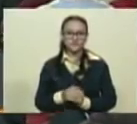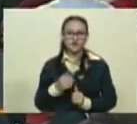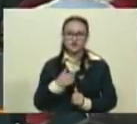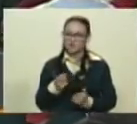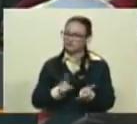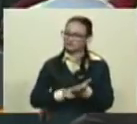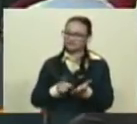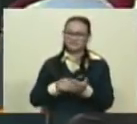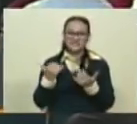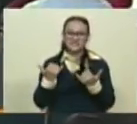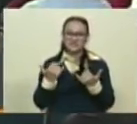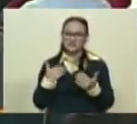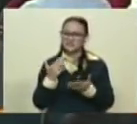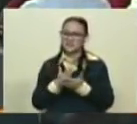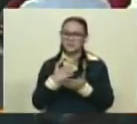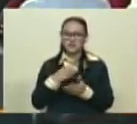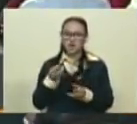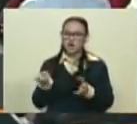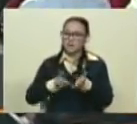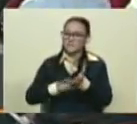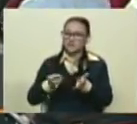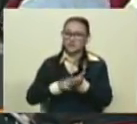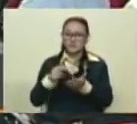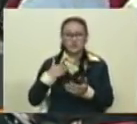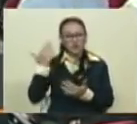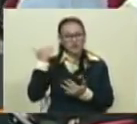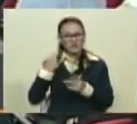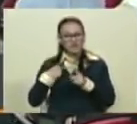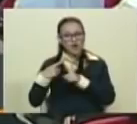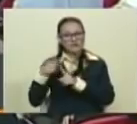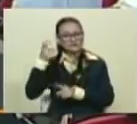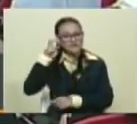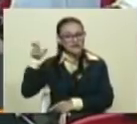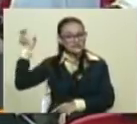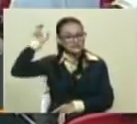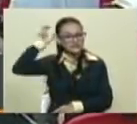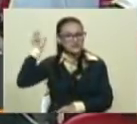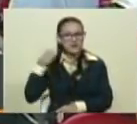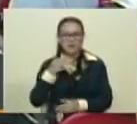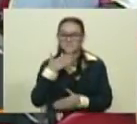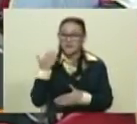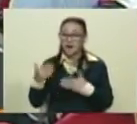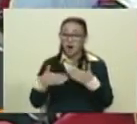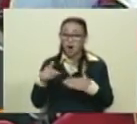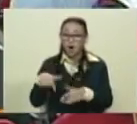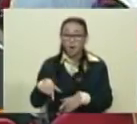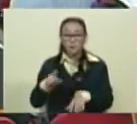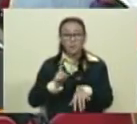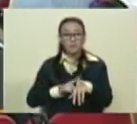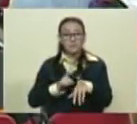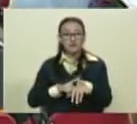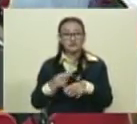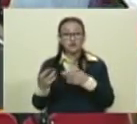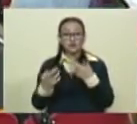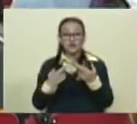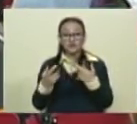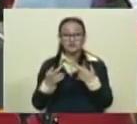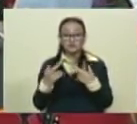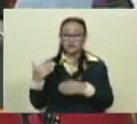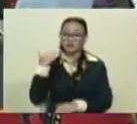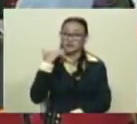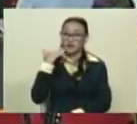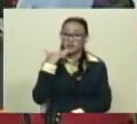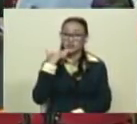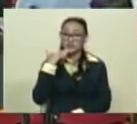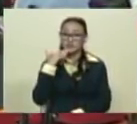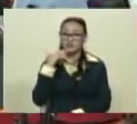repito siempre desde que era canciller, nosotros estamos en el mejor momento de las relaciones con los Estados Unidos